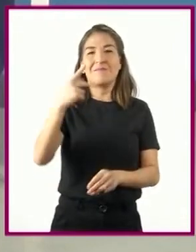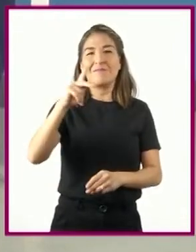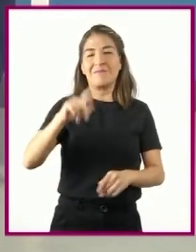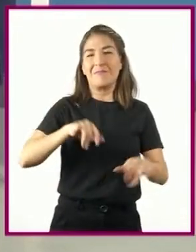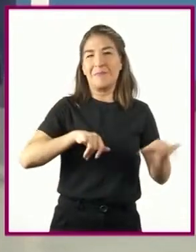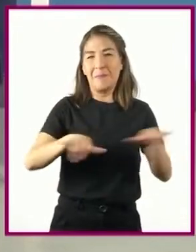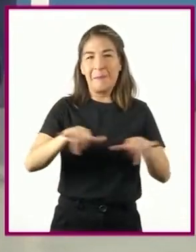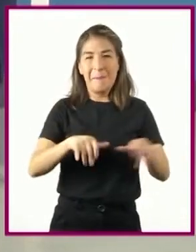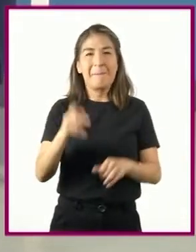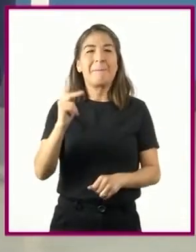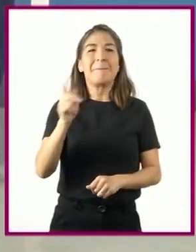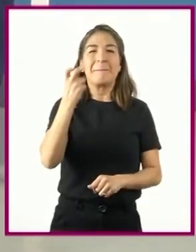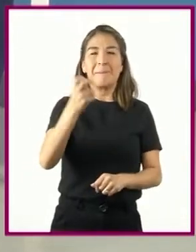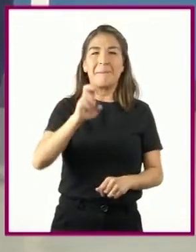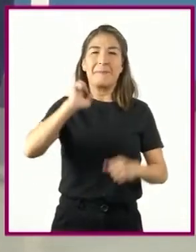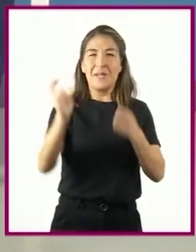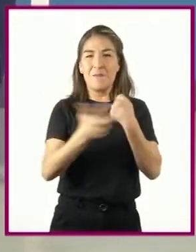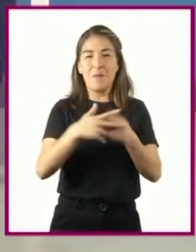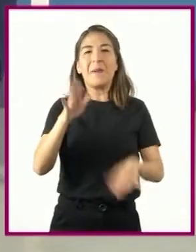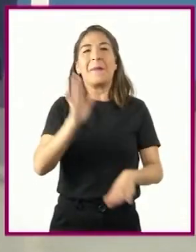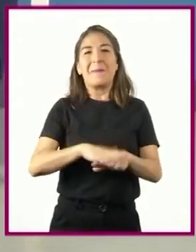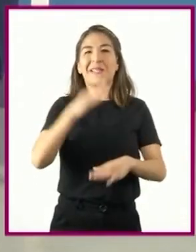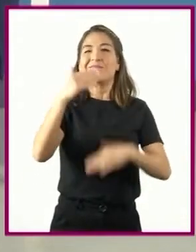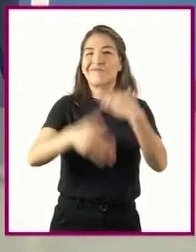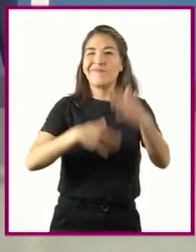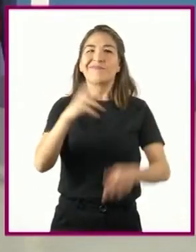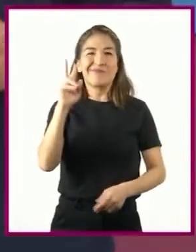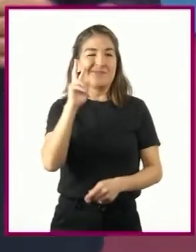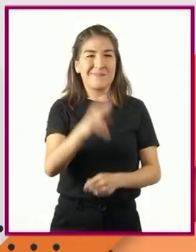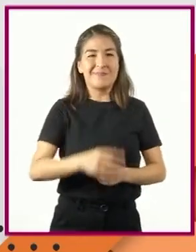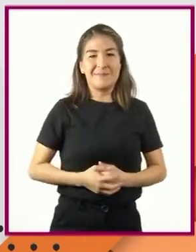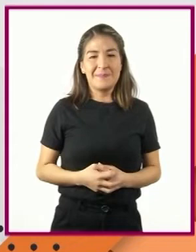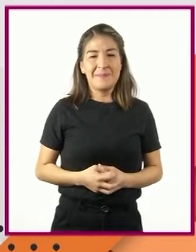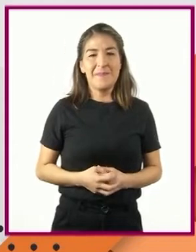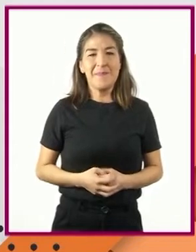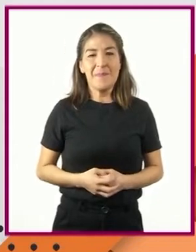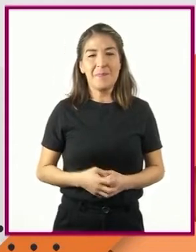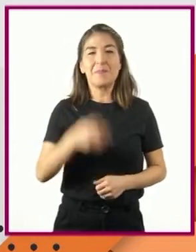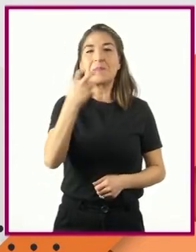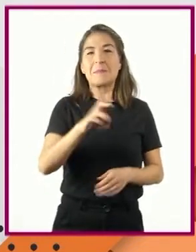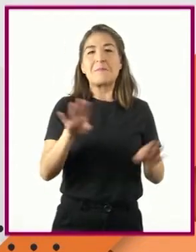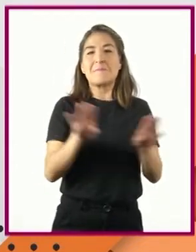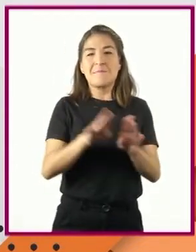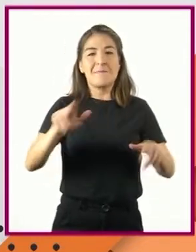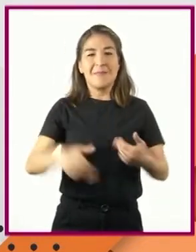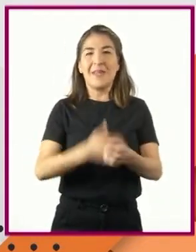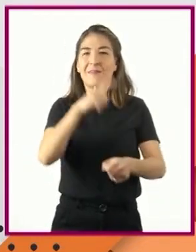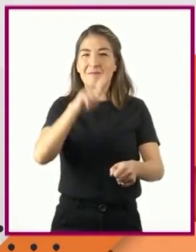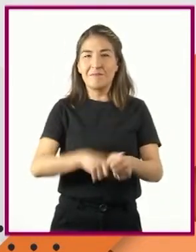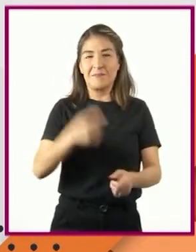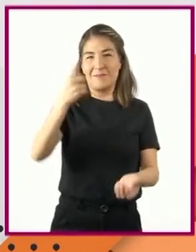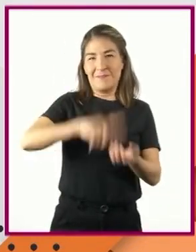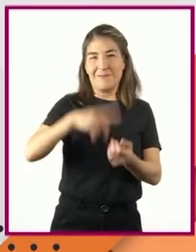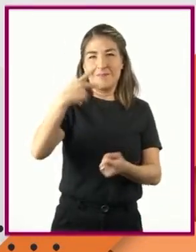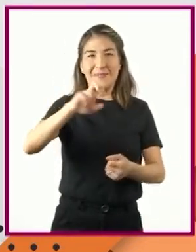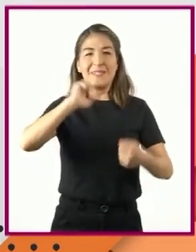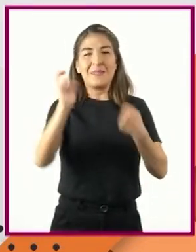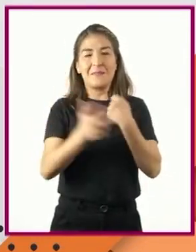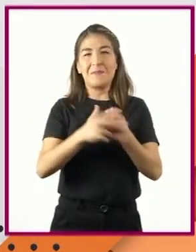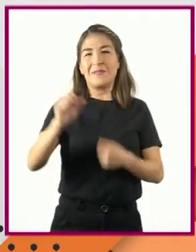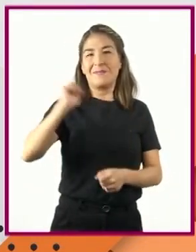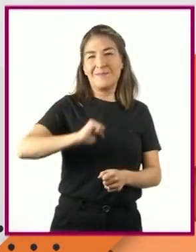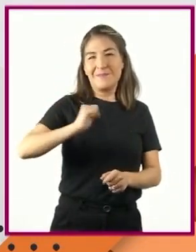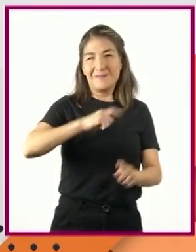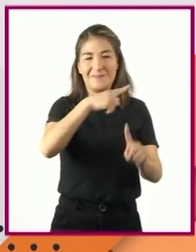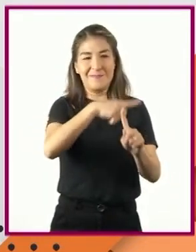Europa se hicieron cada vez más evidentes. El nacionalismo, surgido en Europa a mediados del